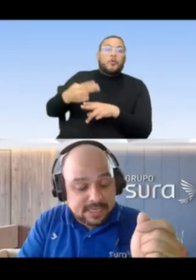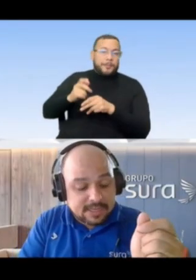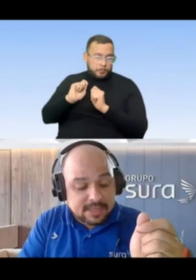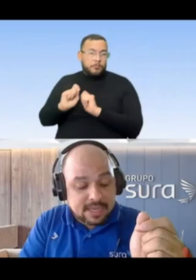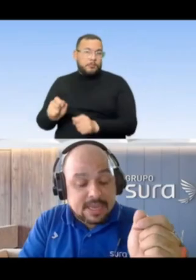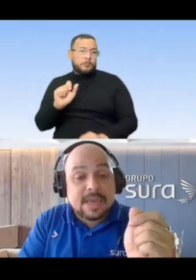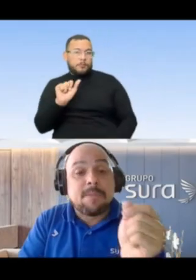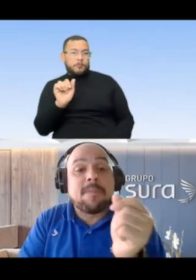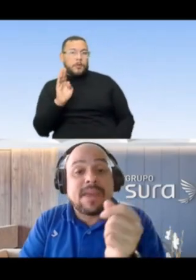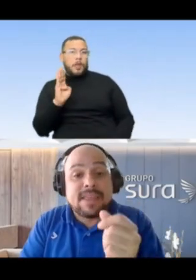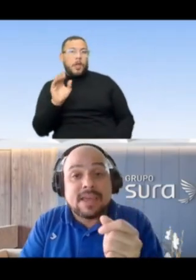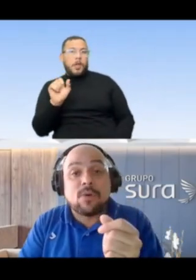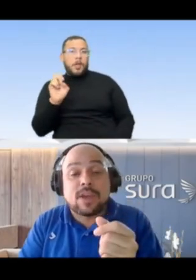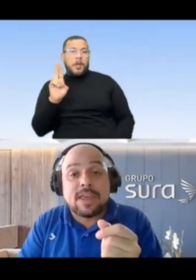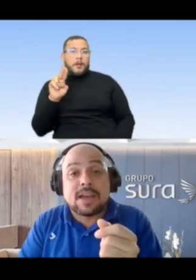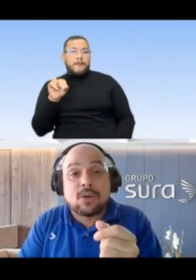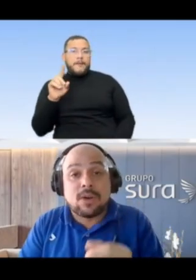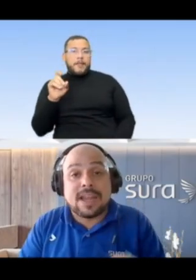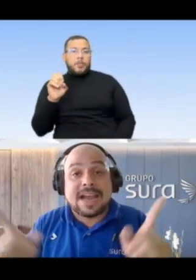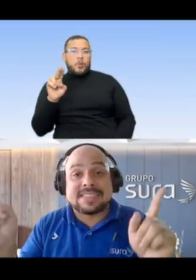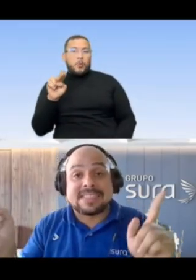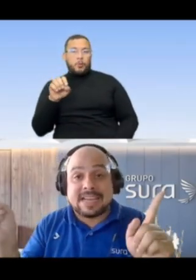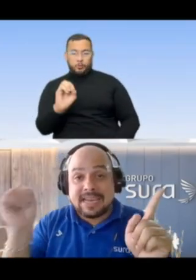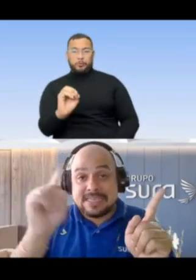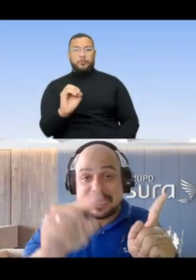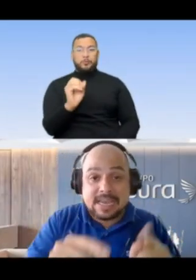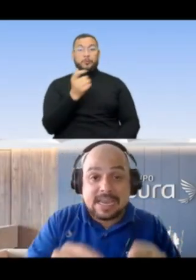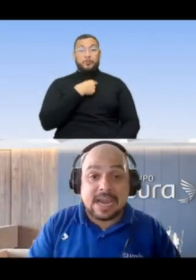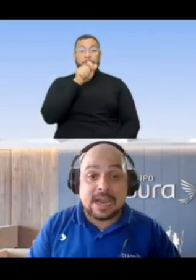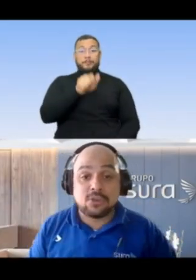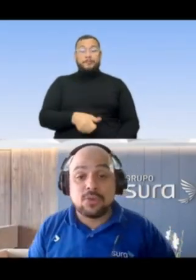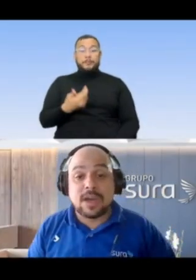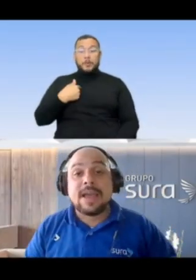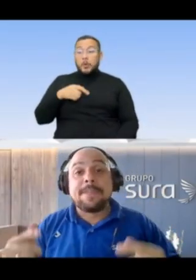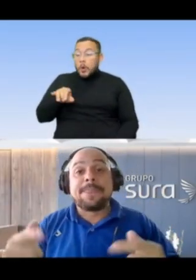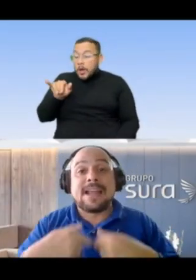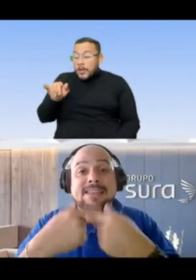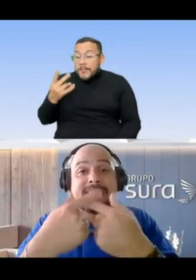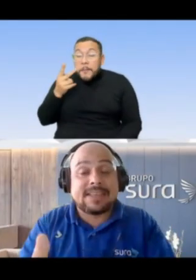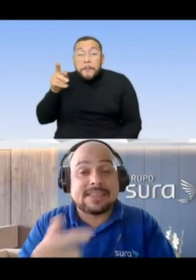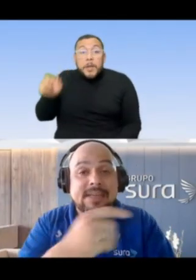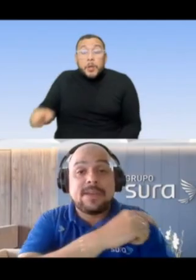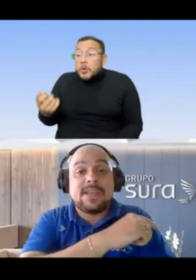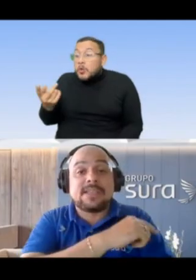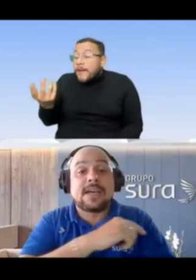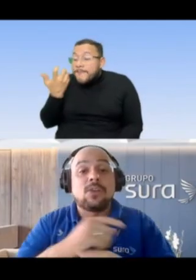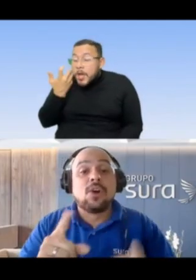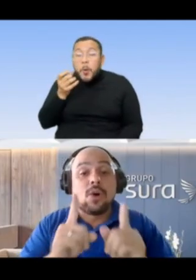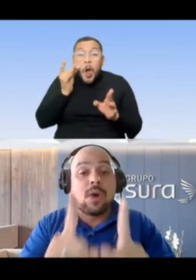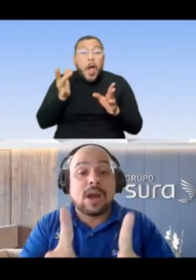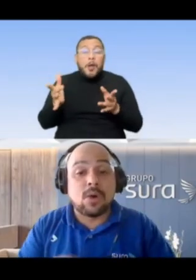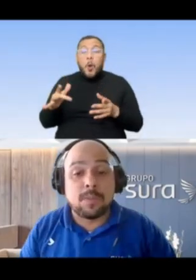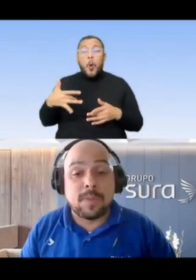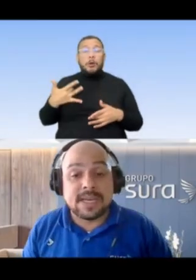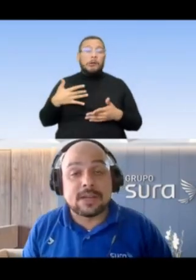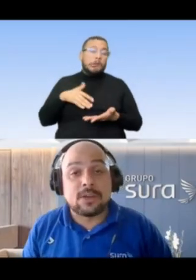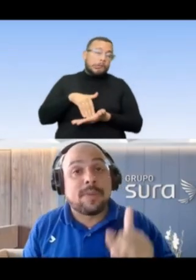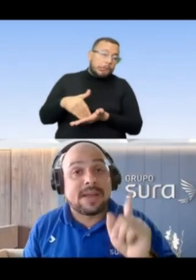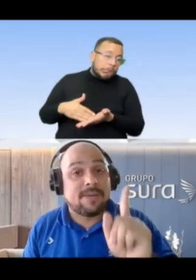a un paciente, me debo quedar con él hasta que llegue la ayuda, tratar de estabilizarlo o